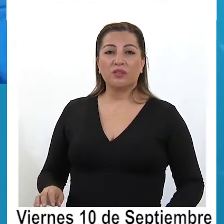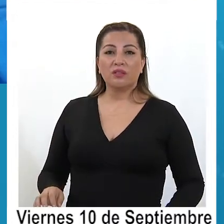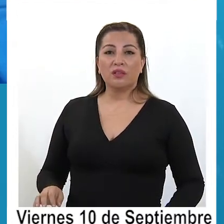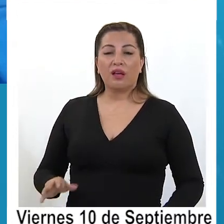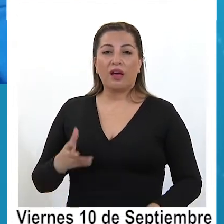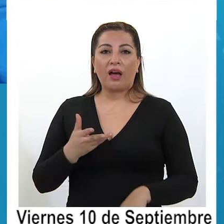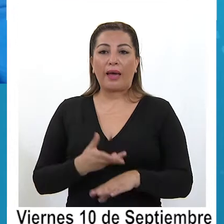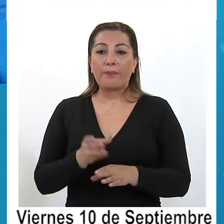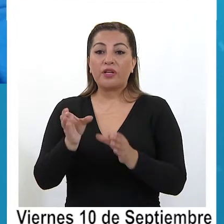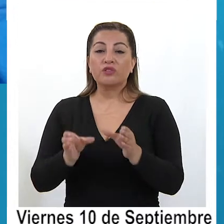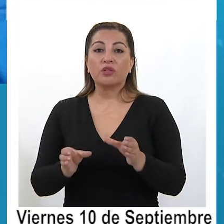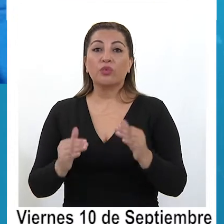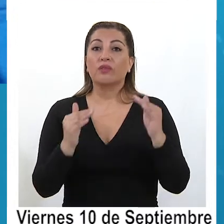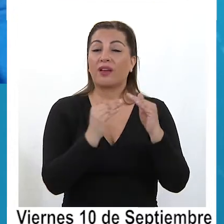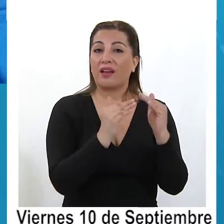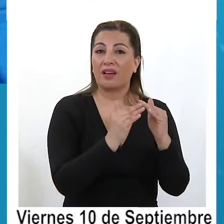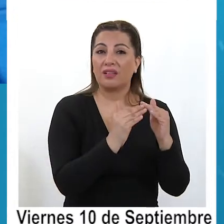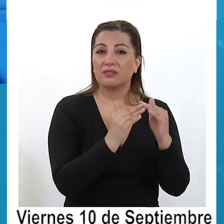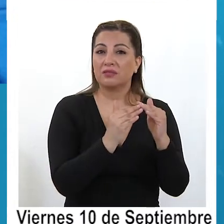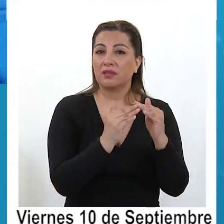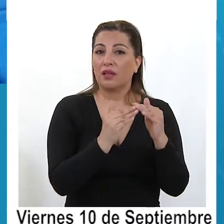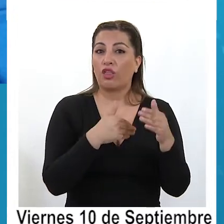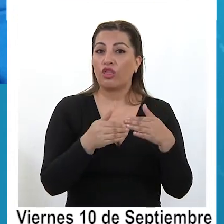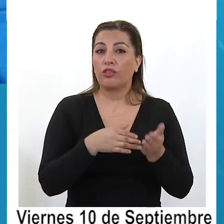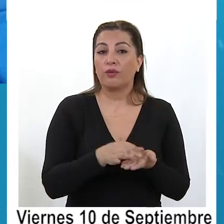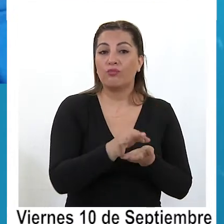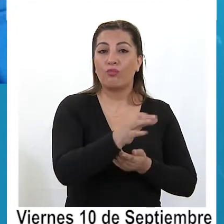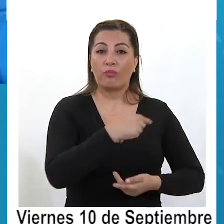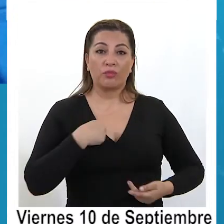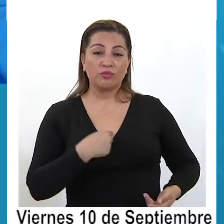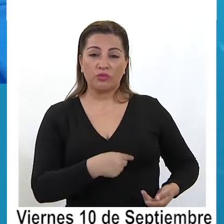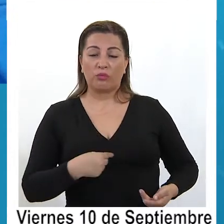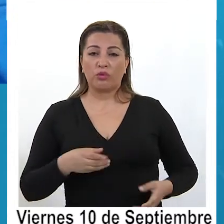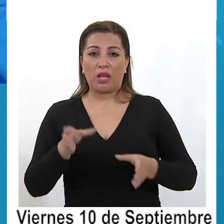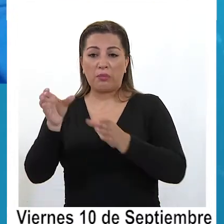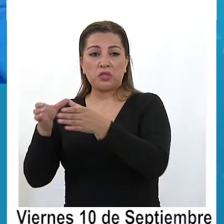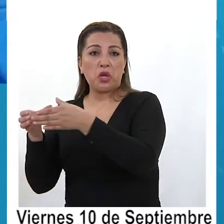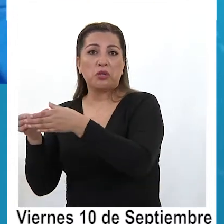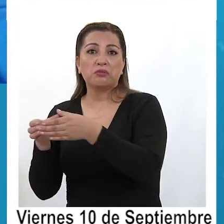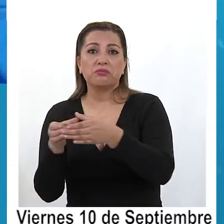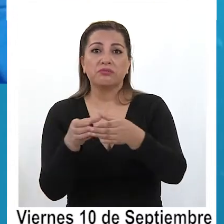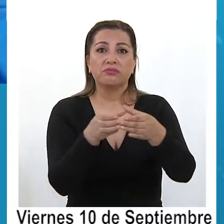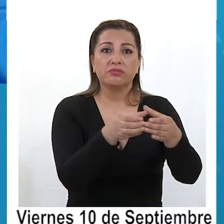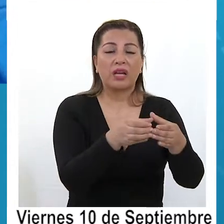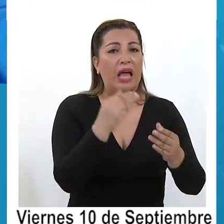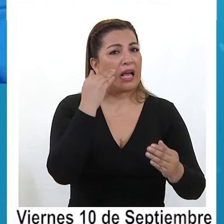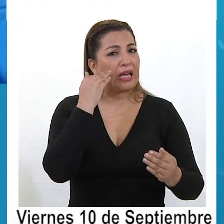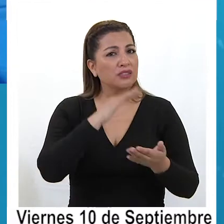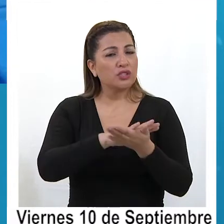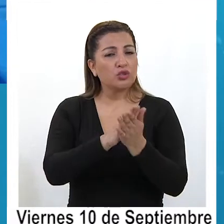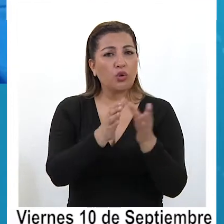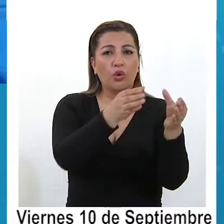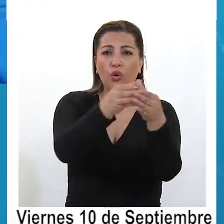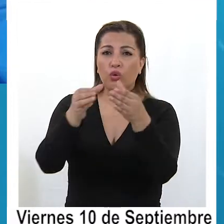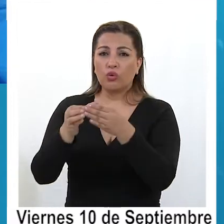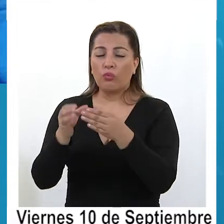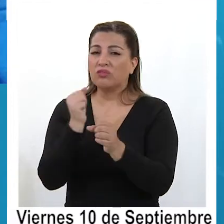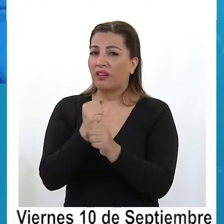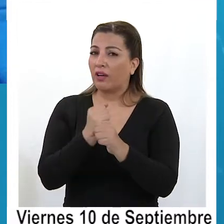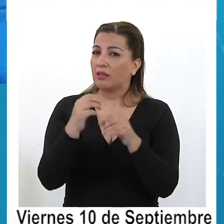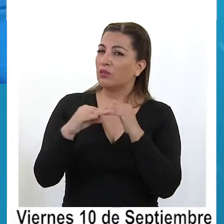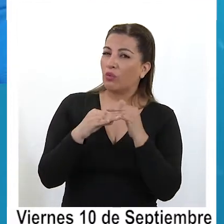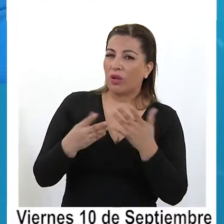a una residencia en un domicilio en Pozo Almonte, por ejemplo. ¿Operan todas de forma similar o ustedes han encontrado algún tipo de diferencia?